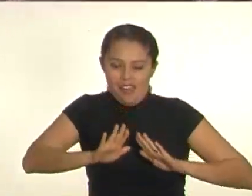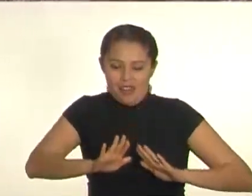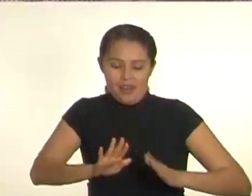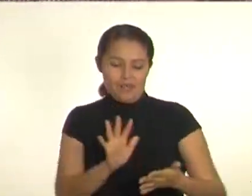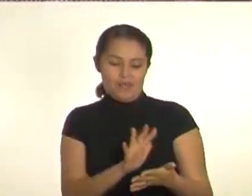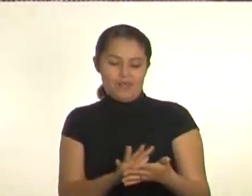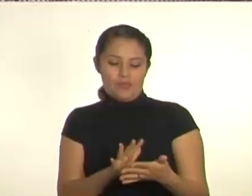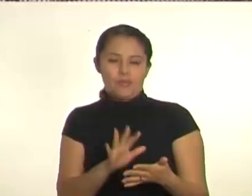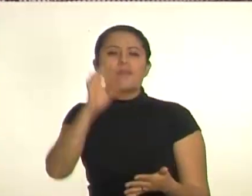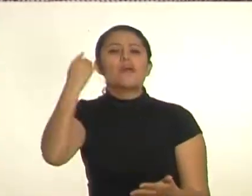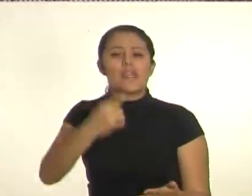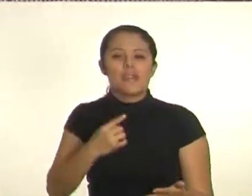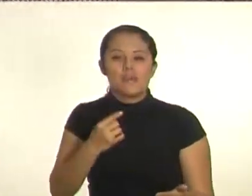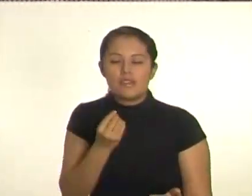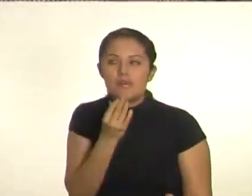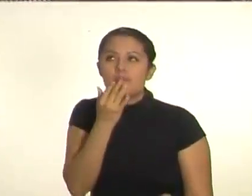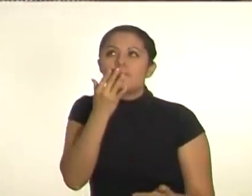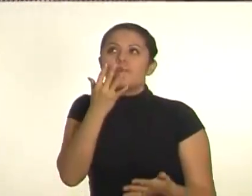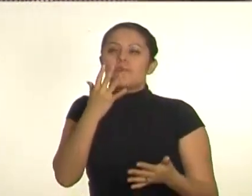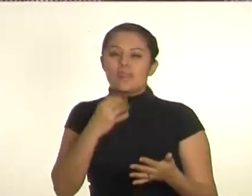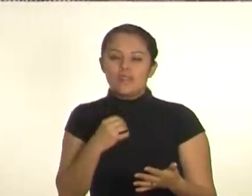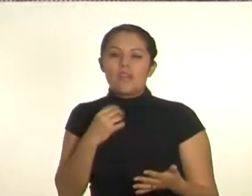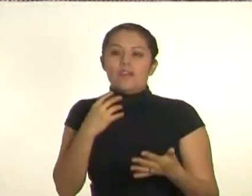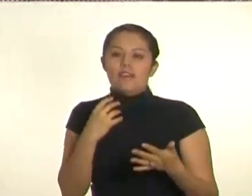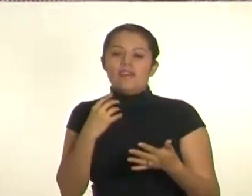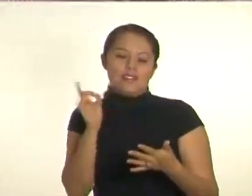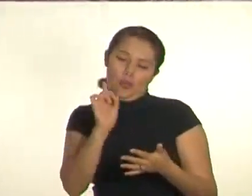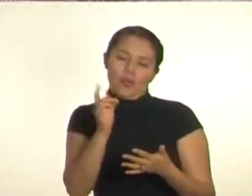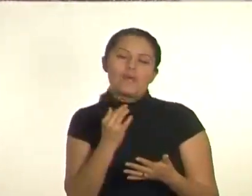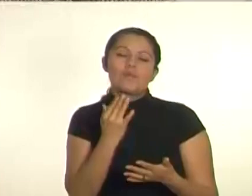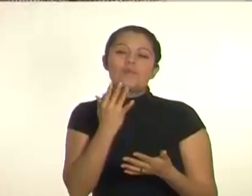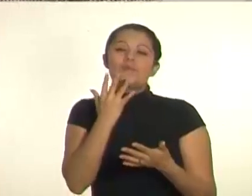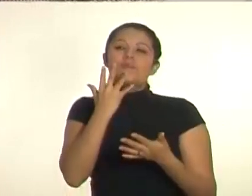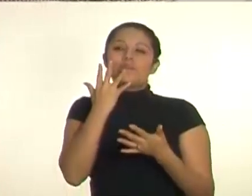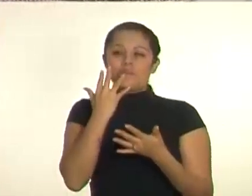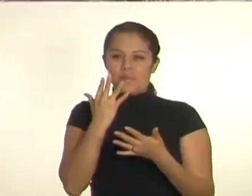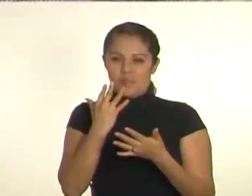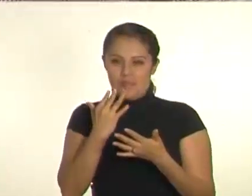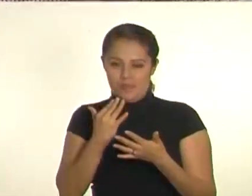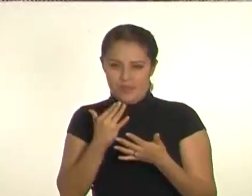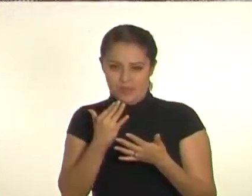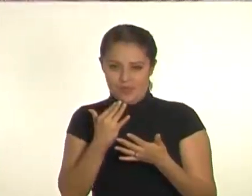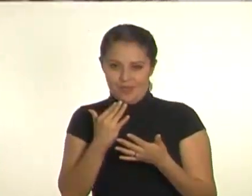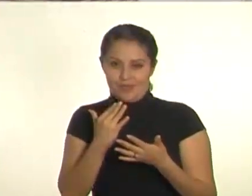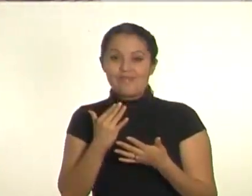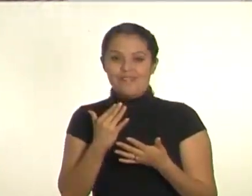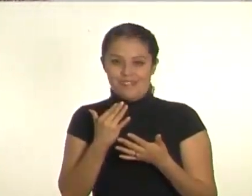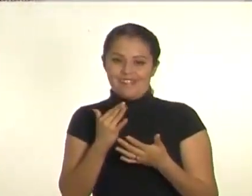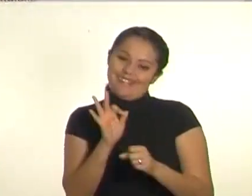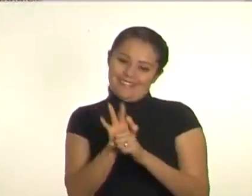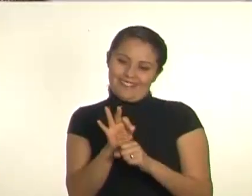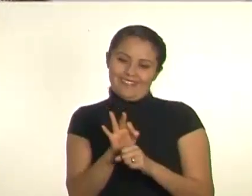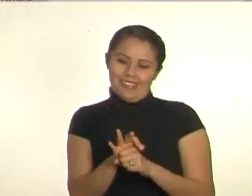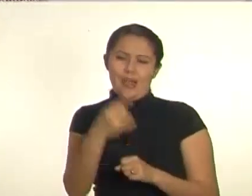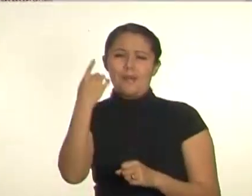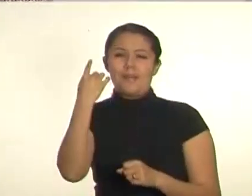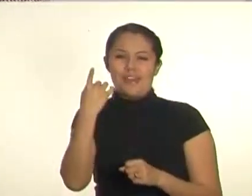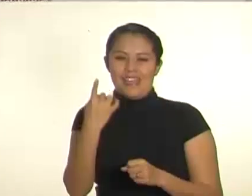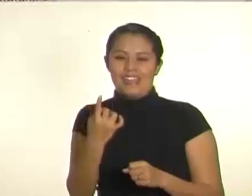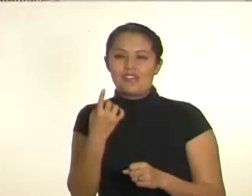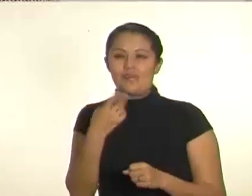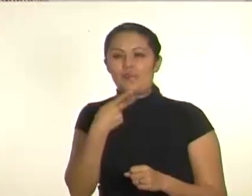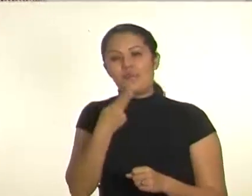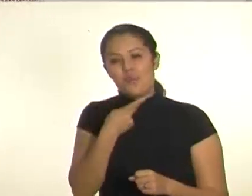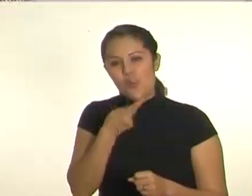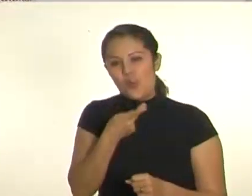puedas respirar y continuar leyendo. Y esto te va a dar una entonación